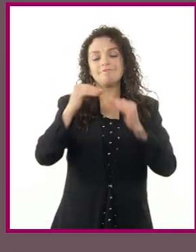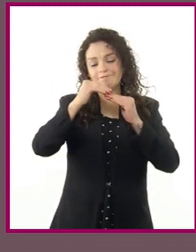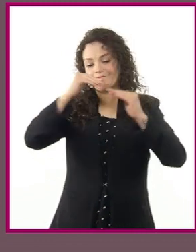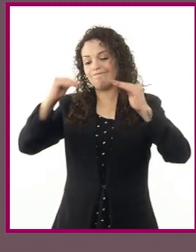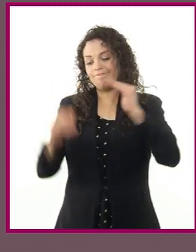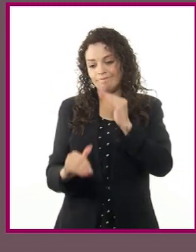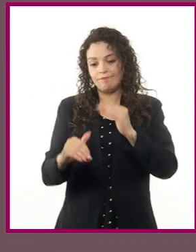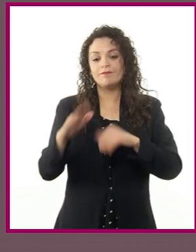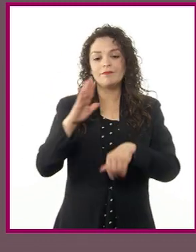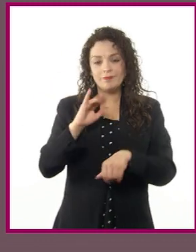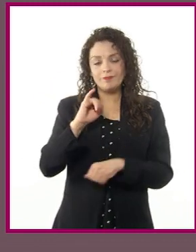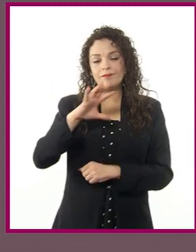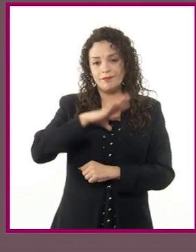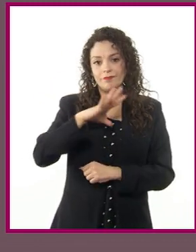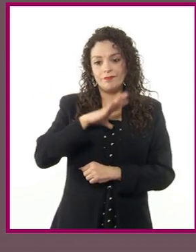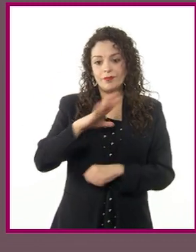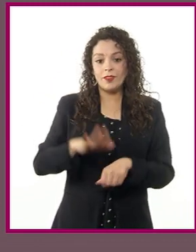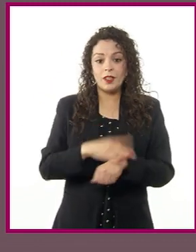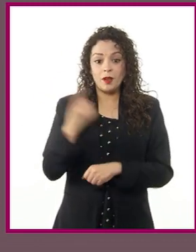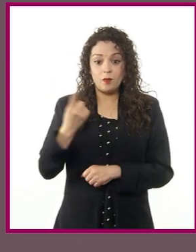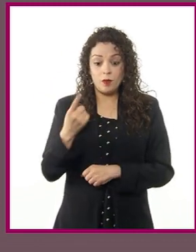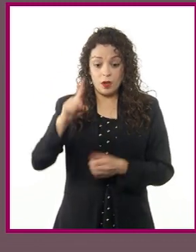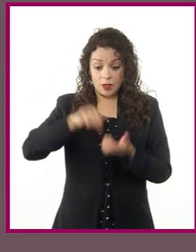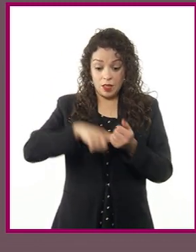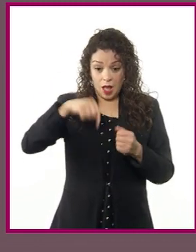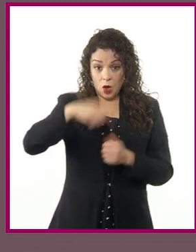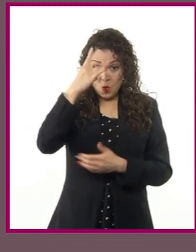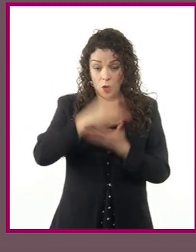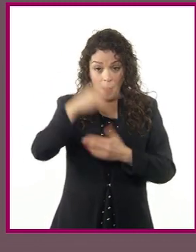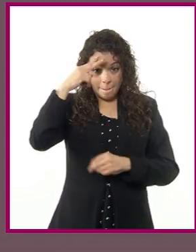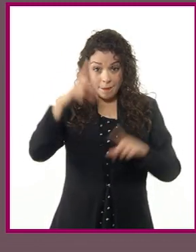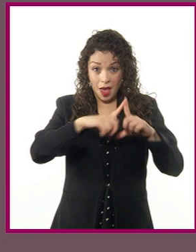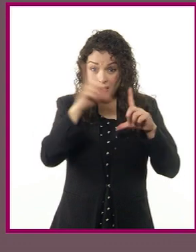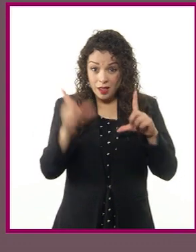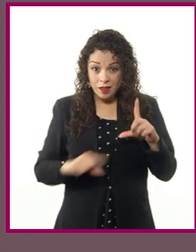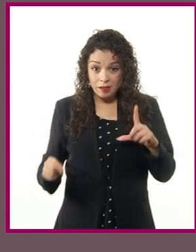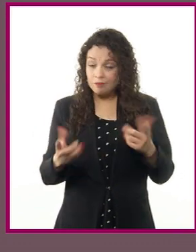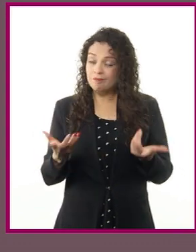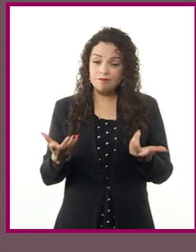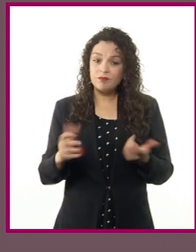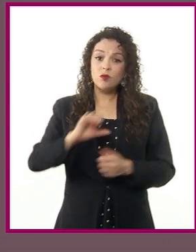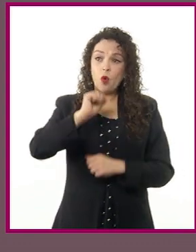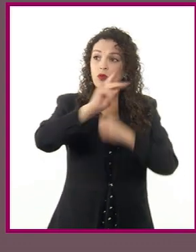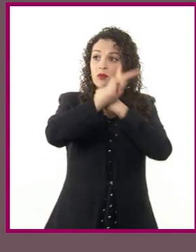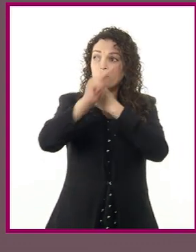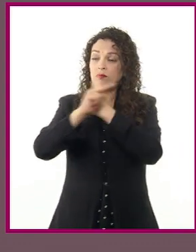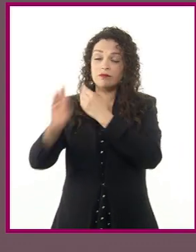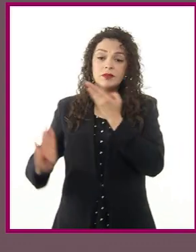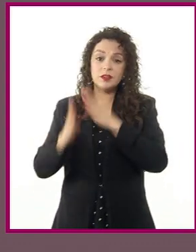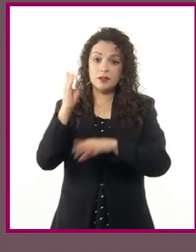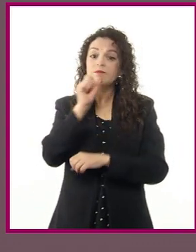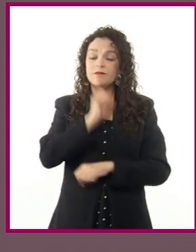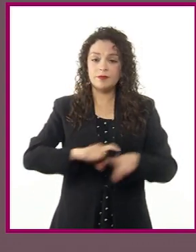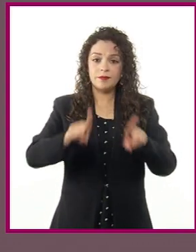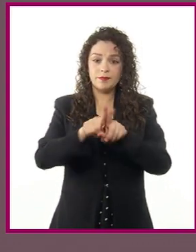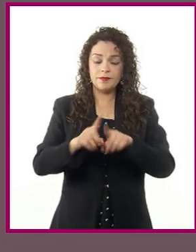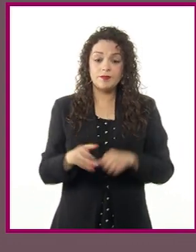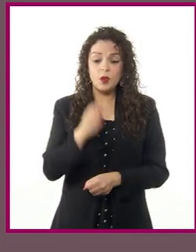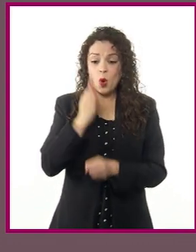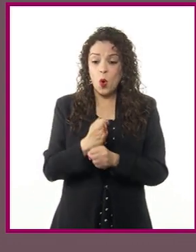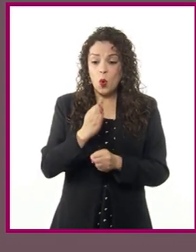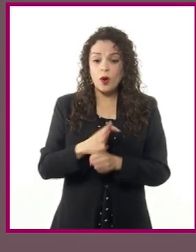desigualdad, no solo al interior del propio país, sino con el resto de los países del mundo. En la